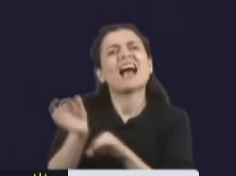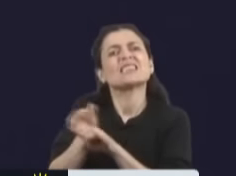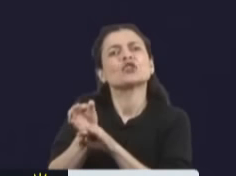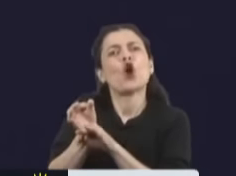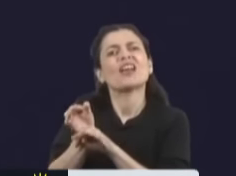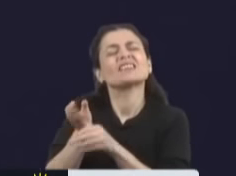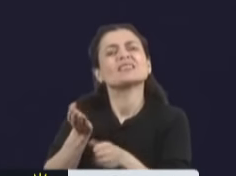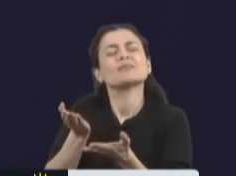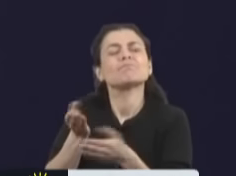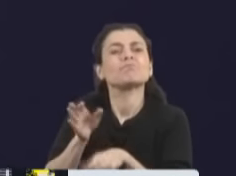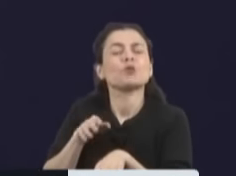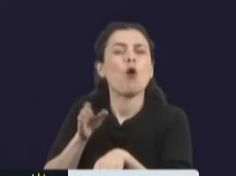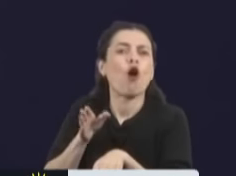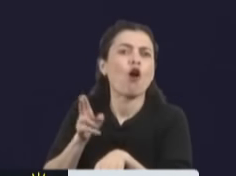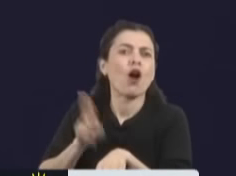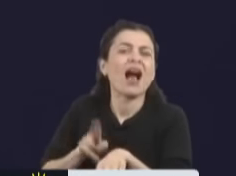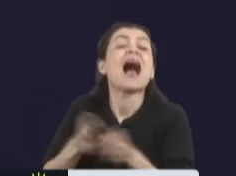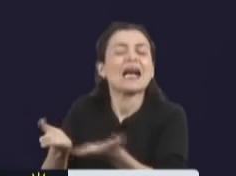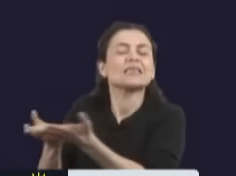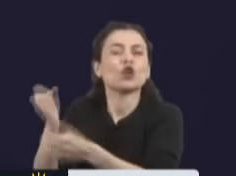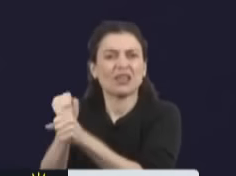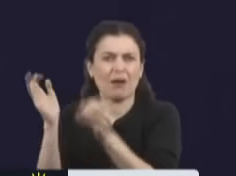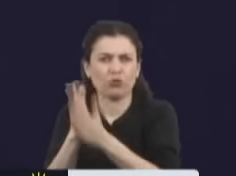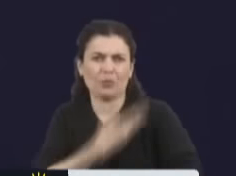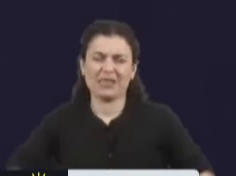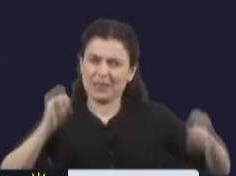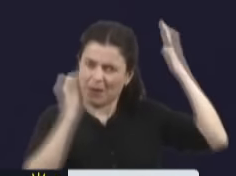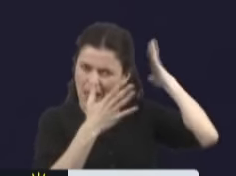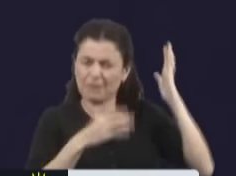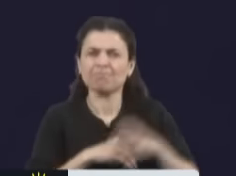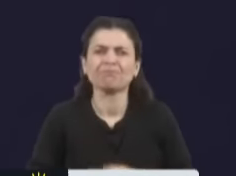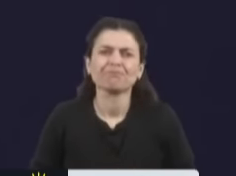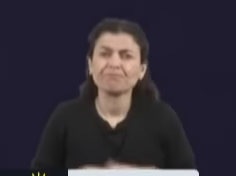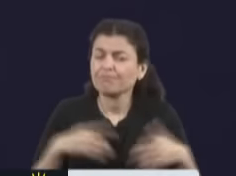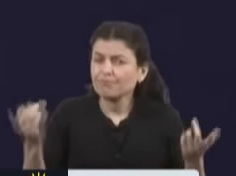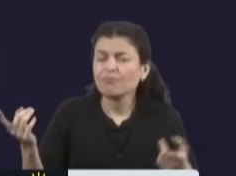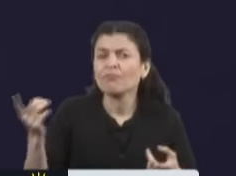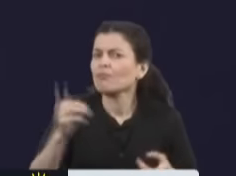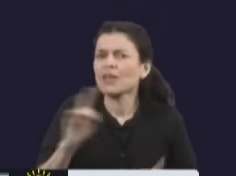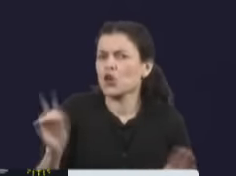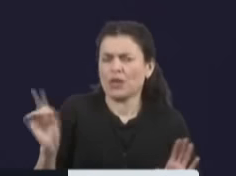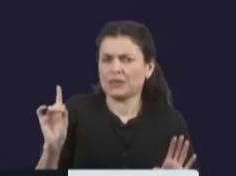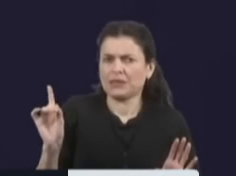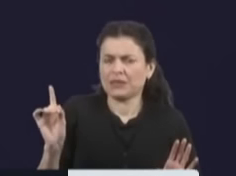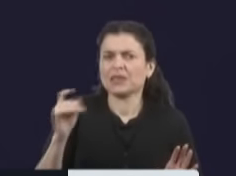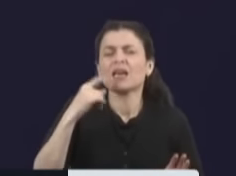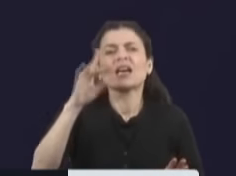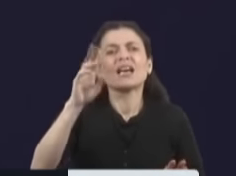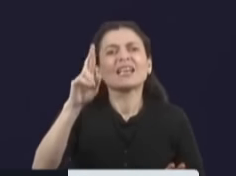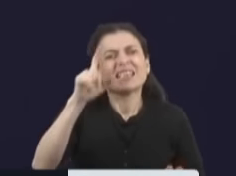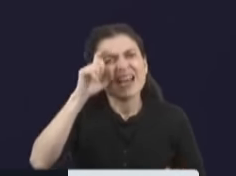esa a ser una decisión que todavía no ha tomado el presidente ni el jefe de asesores Damian